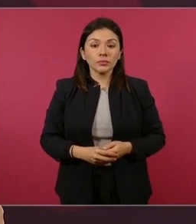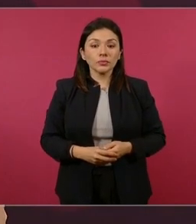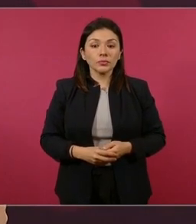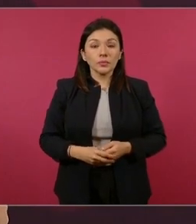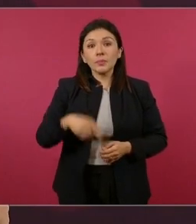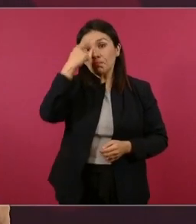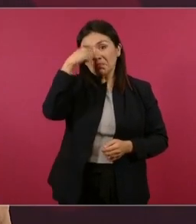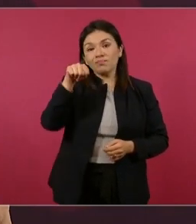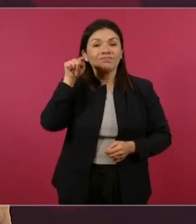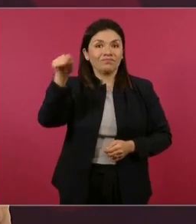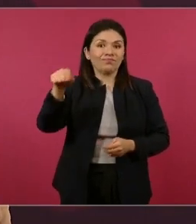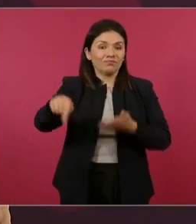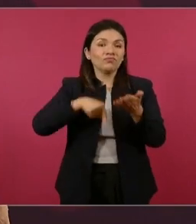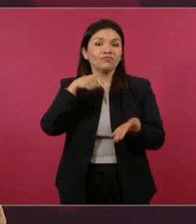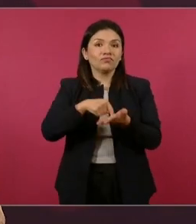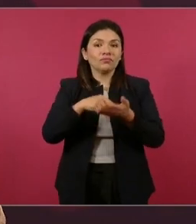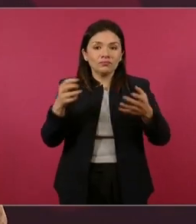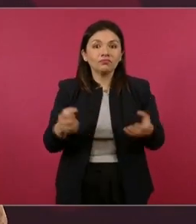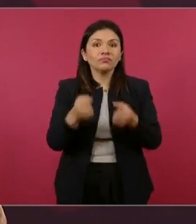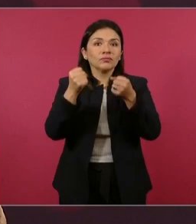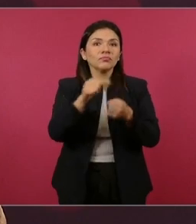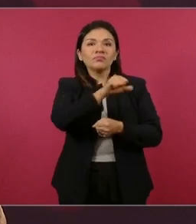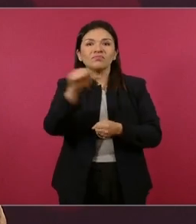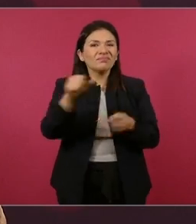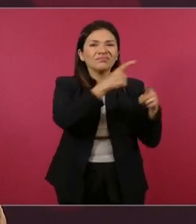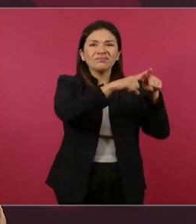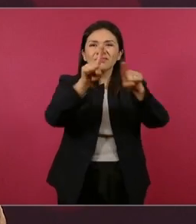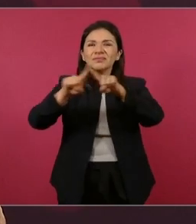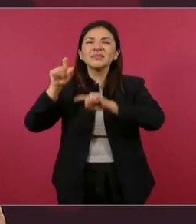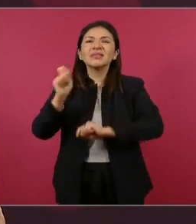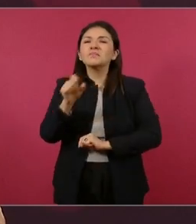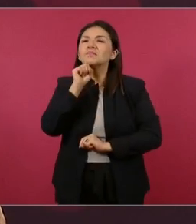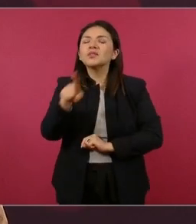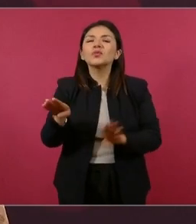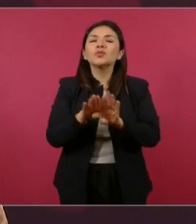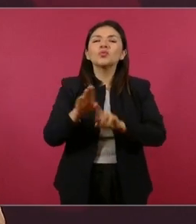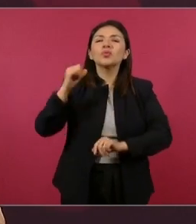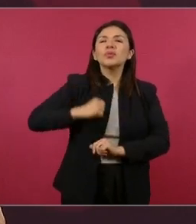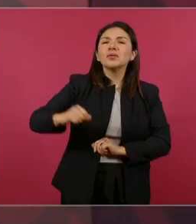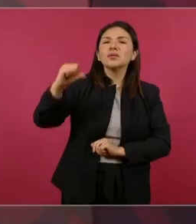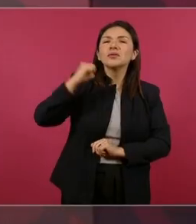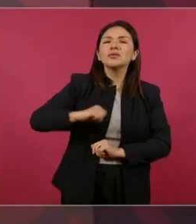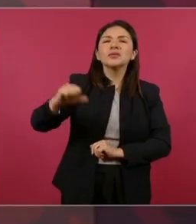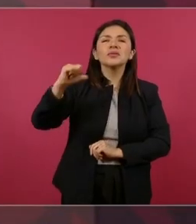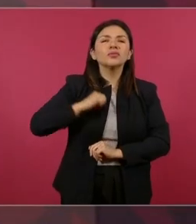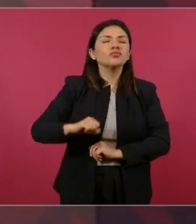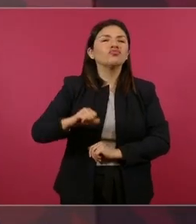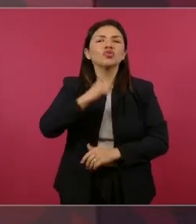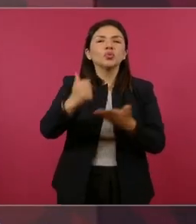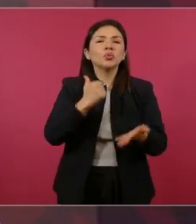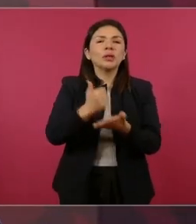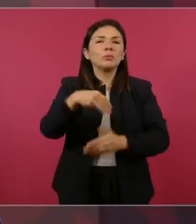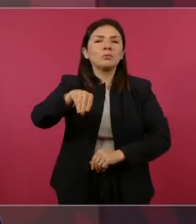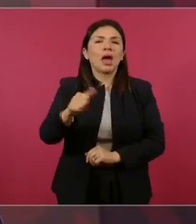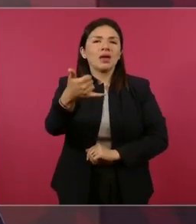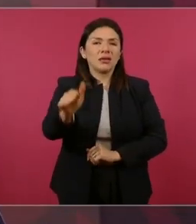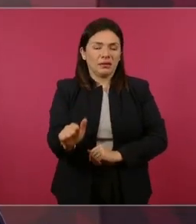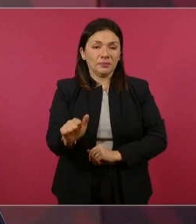el rescate de todo lo que fue la antigua nación maya.